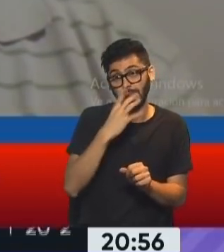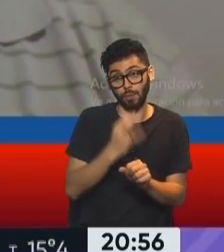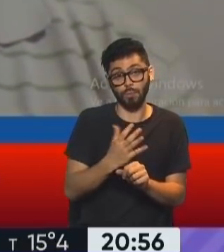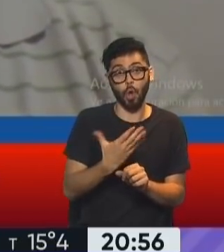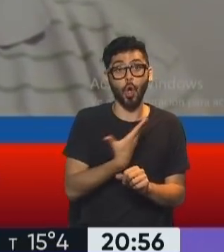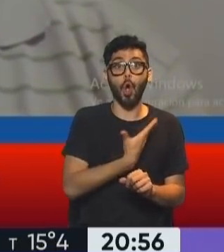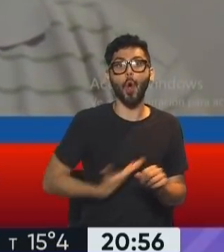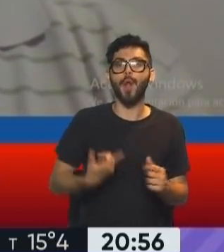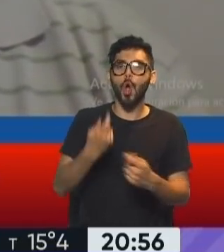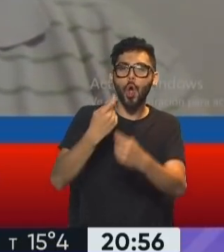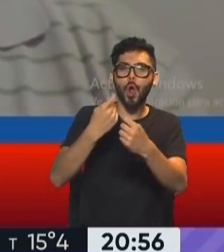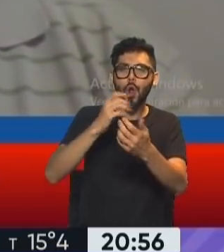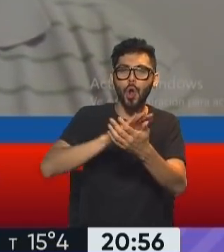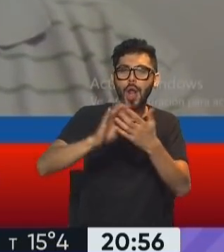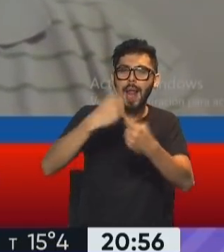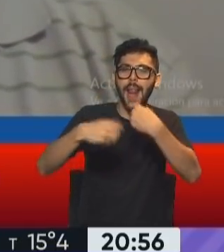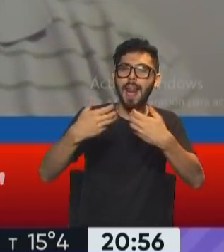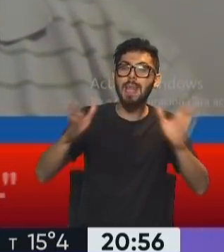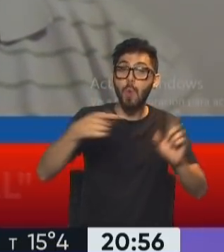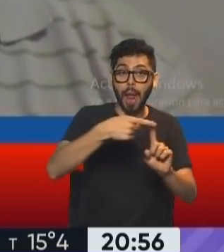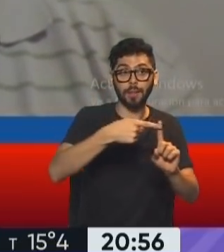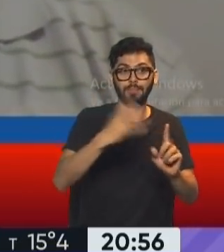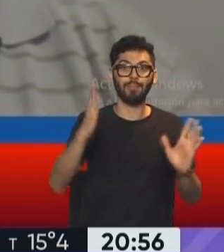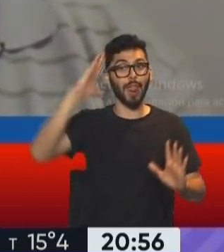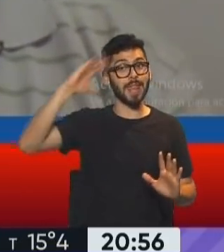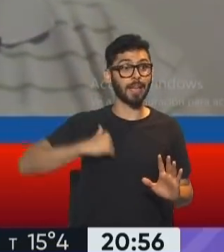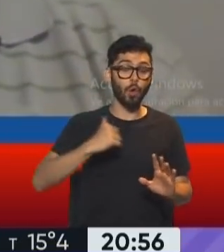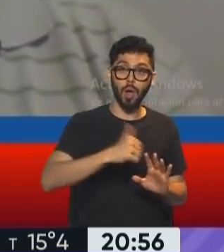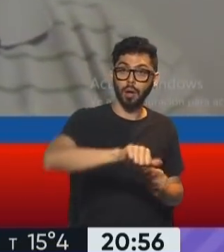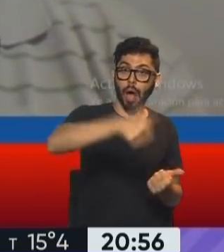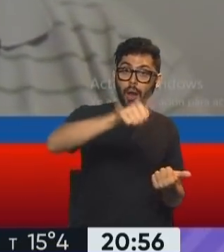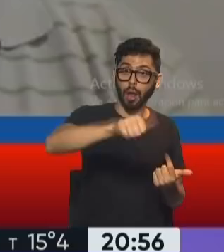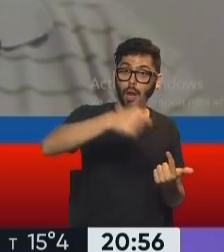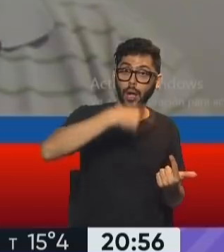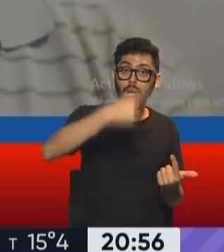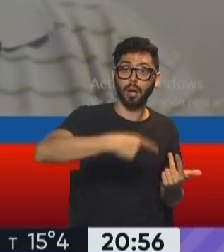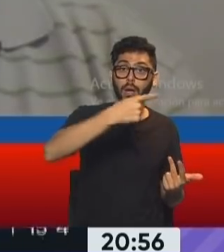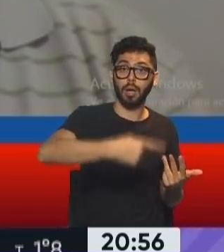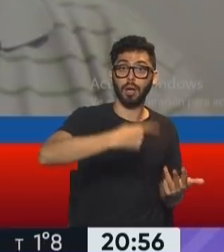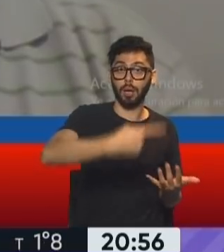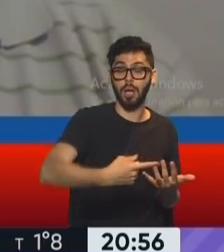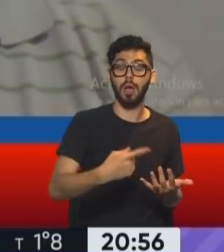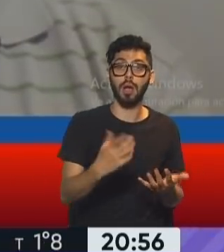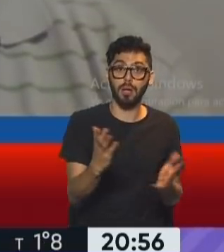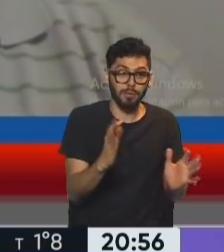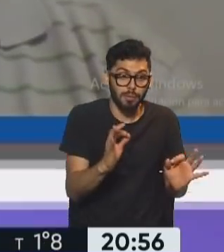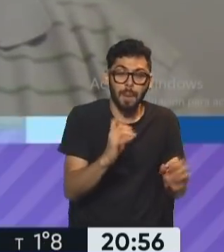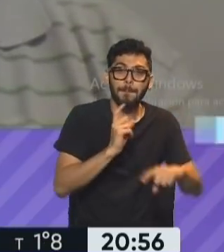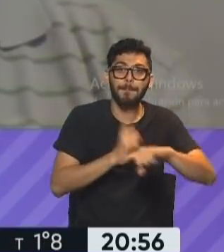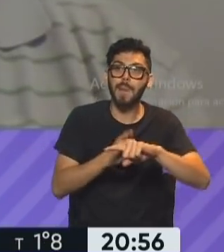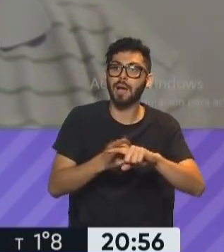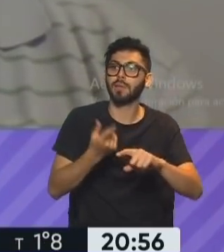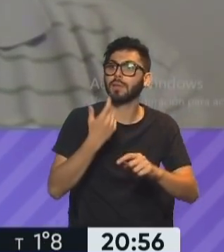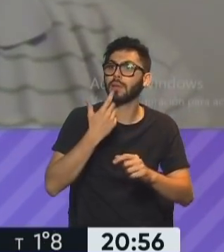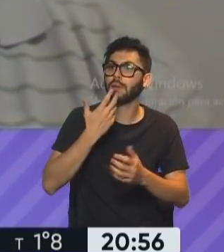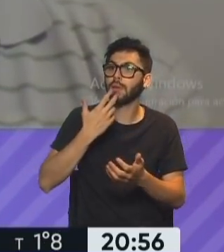gobiernos neoliberales, en cada una de las dictaduras que hubo en nuestro país. Y además es un caso testigo de lo que pasa, por ejemplo, con la evasión de lo que se produce en